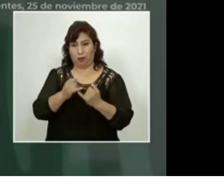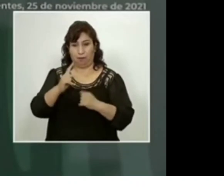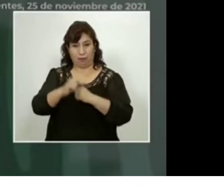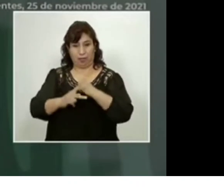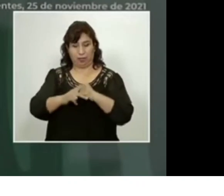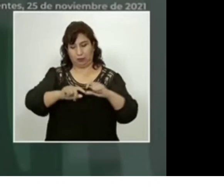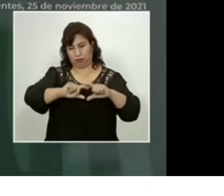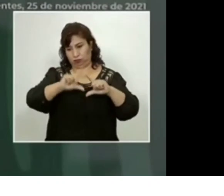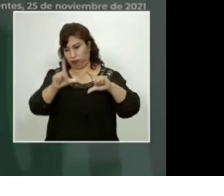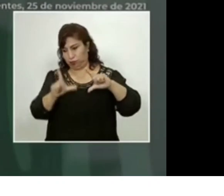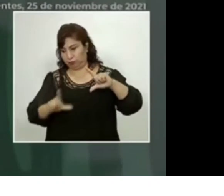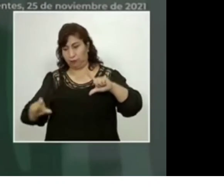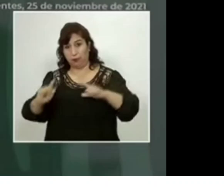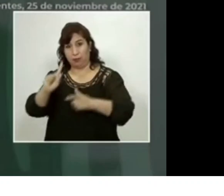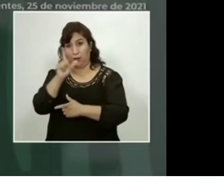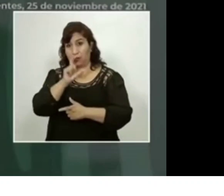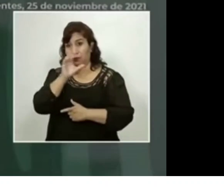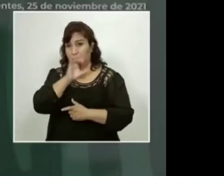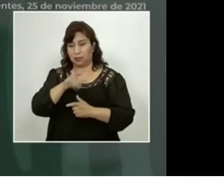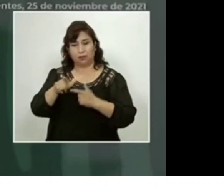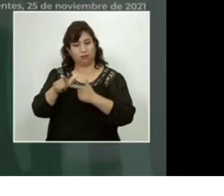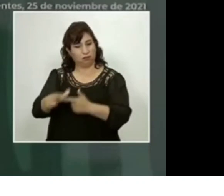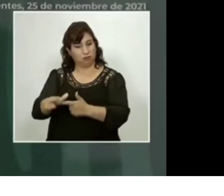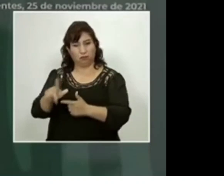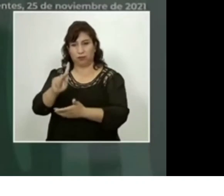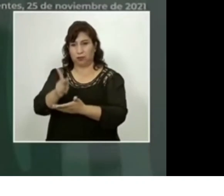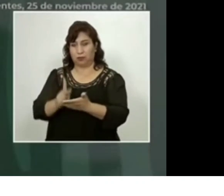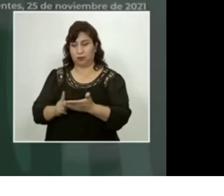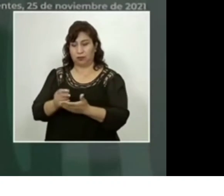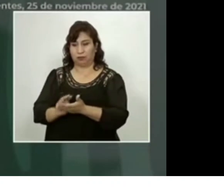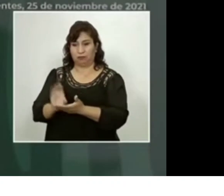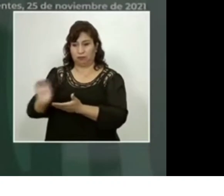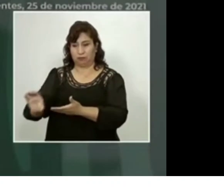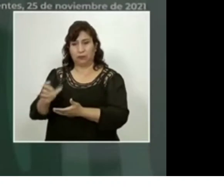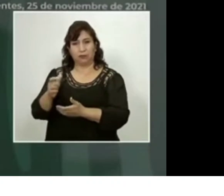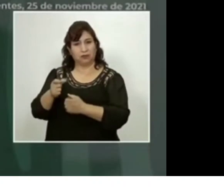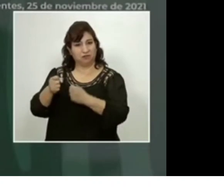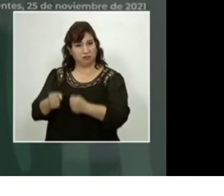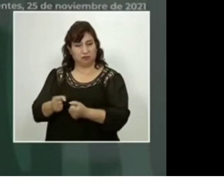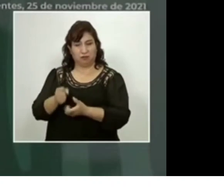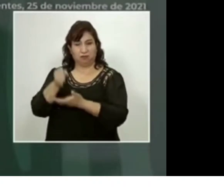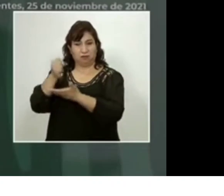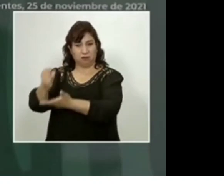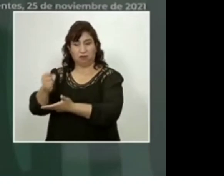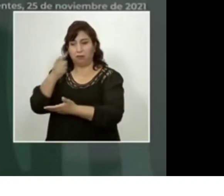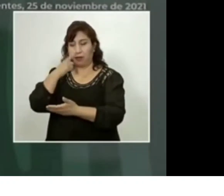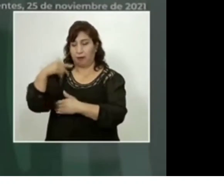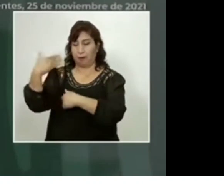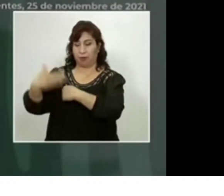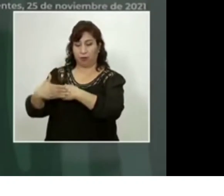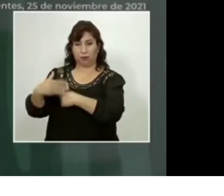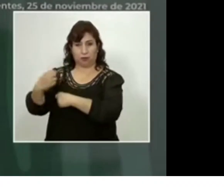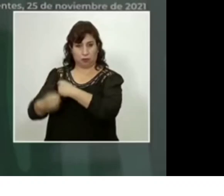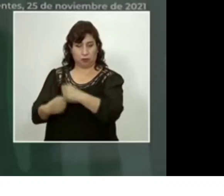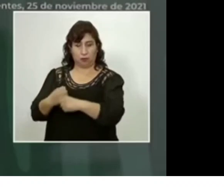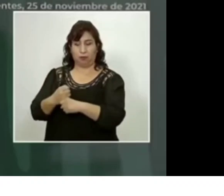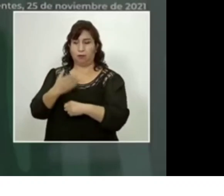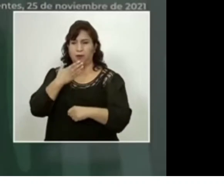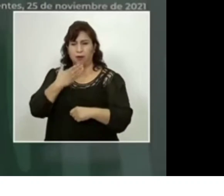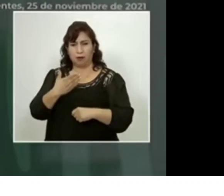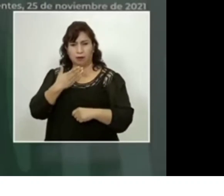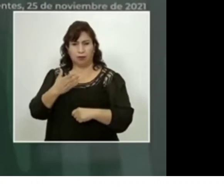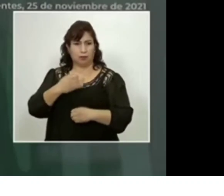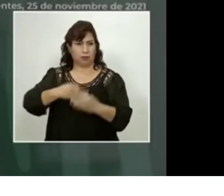en Aguascalientes los programas van a continuar con presupuesto garantizado para el próximo año y por el bien de todos, primero